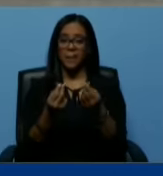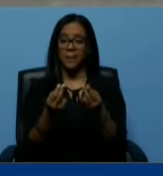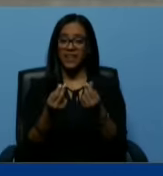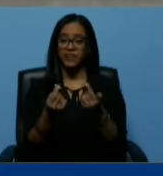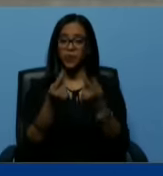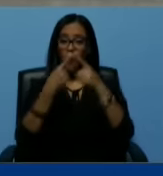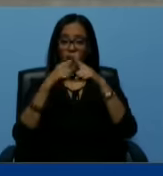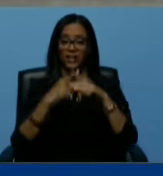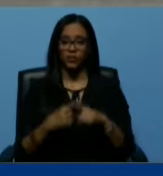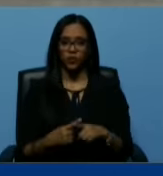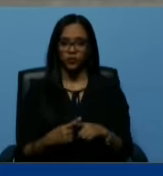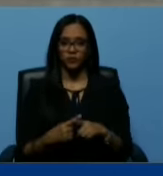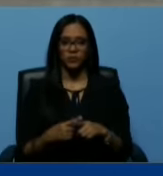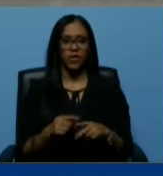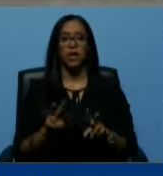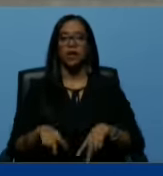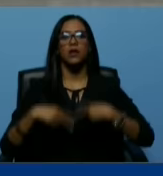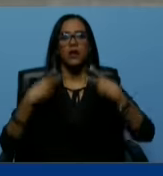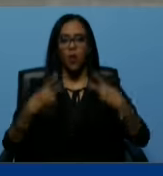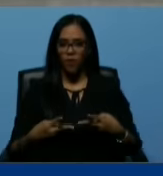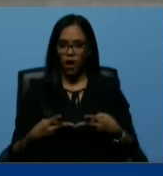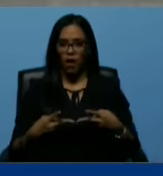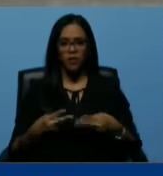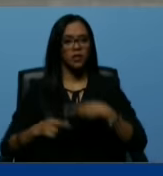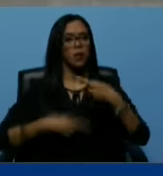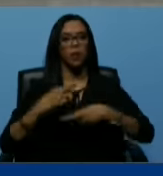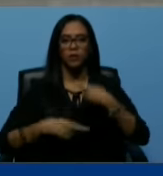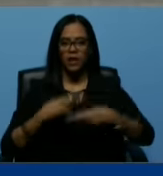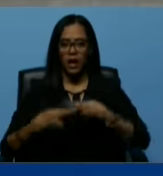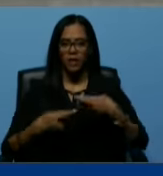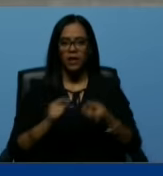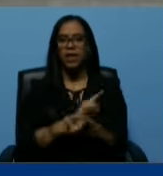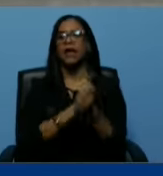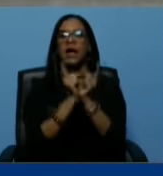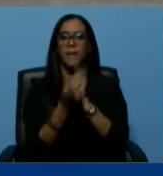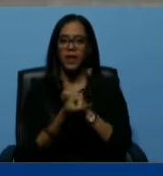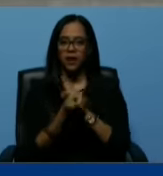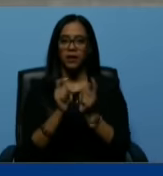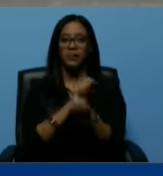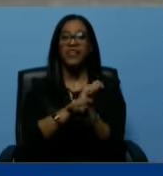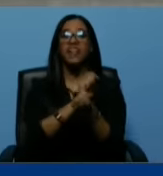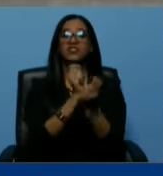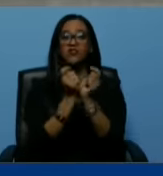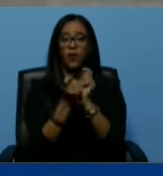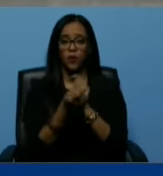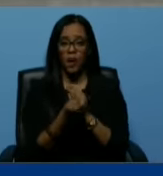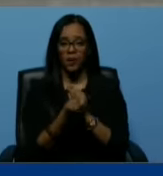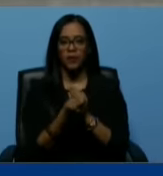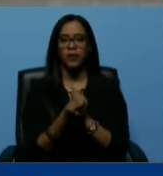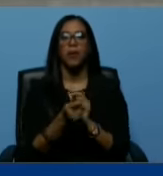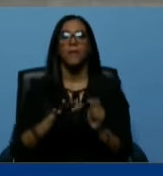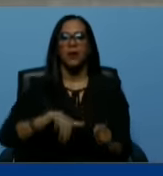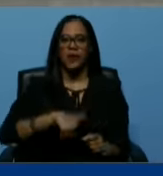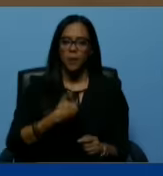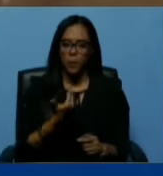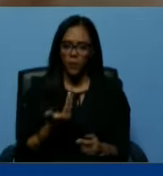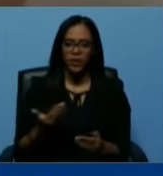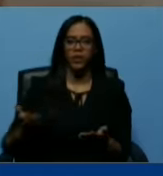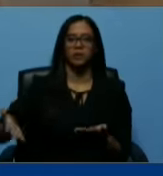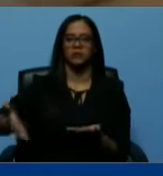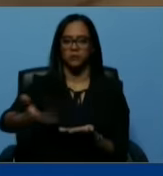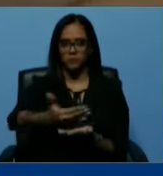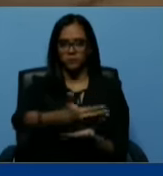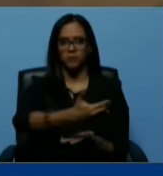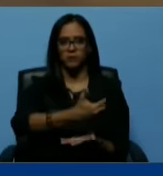renovar, revolucionar, cambiar, transformar, para poder recoger